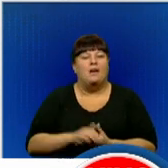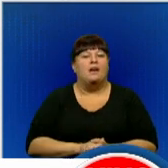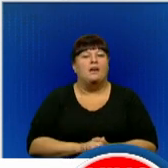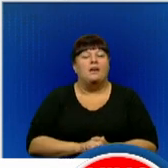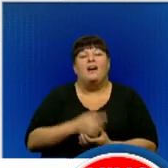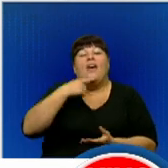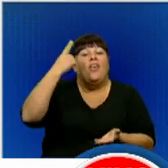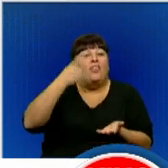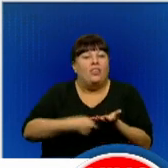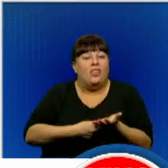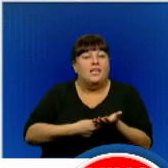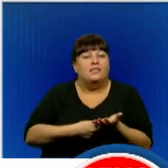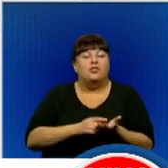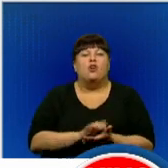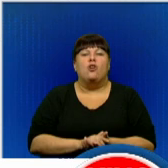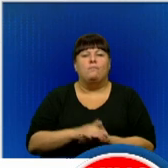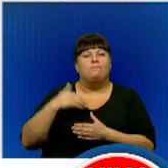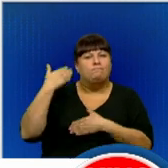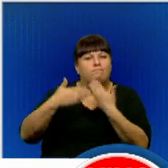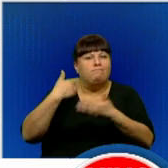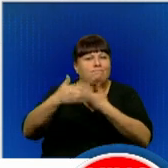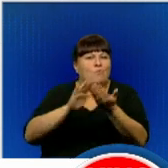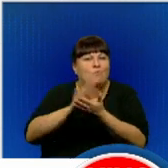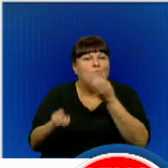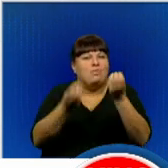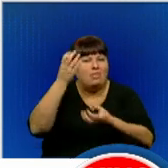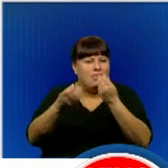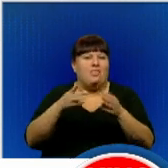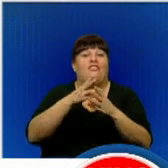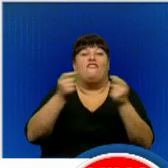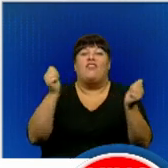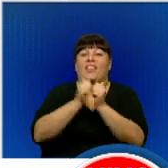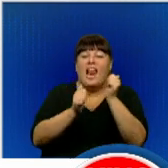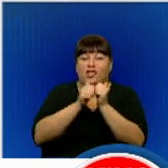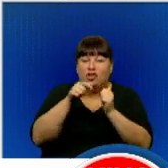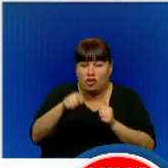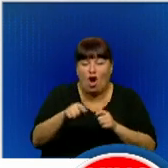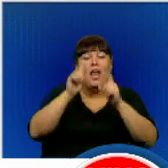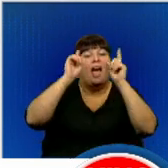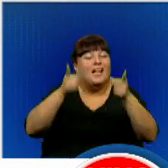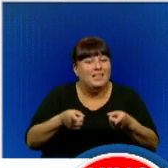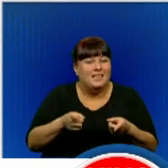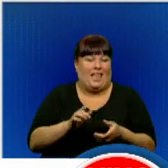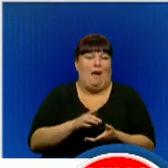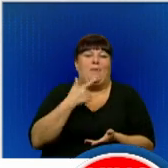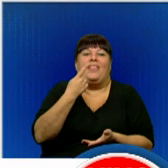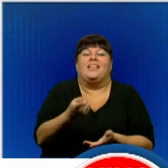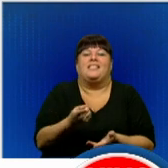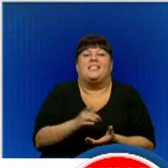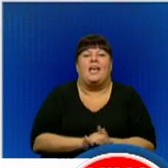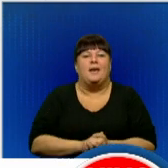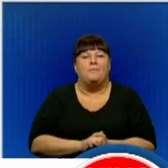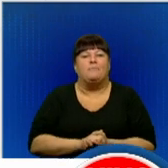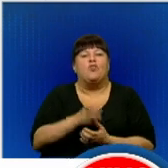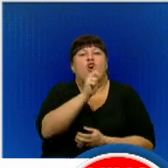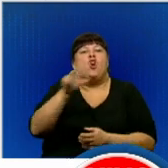decisiones que se fueron instalando aquel fin de la historia también planteaba que el